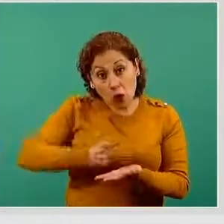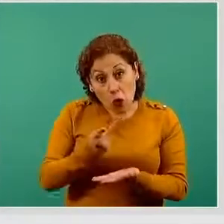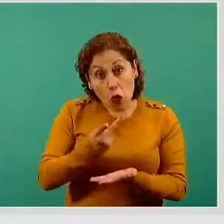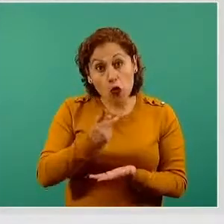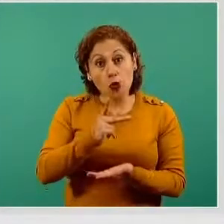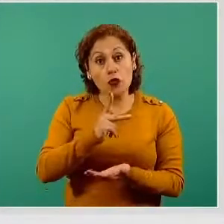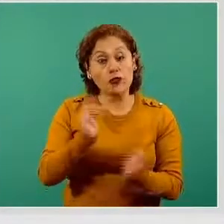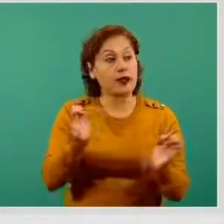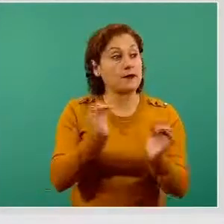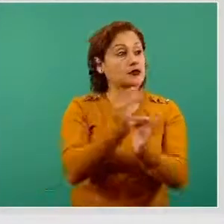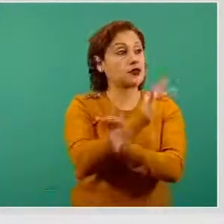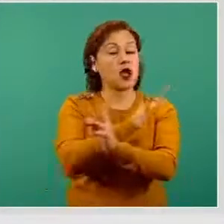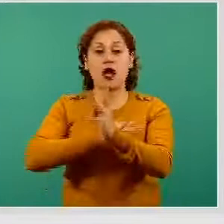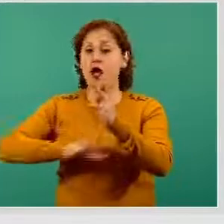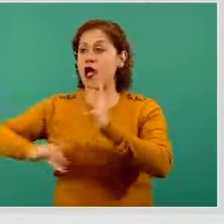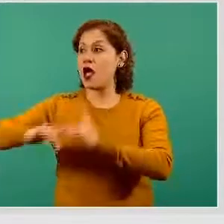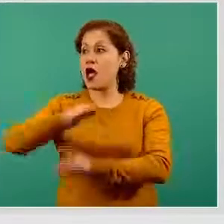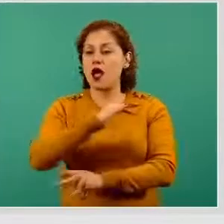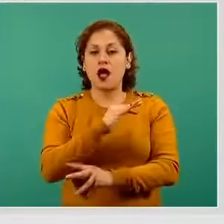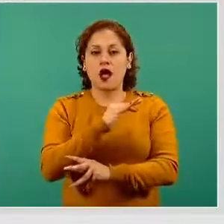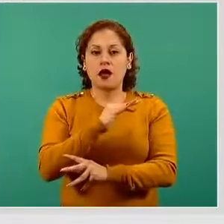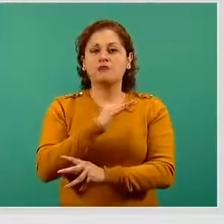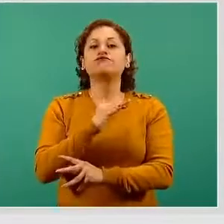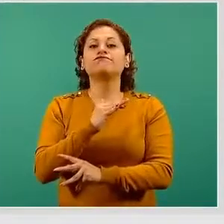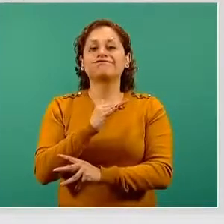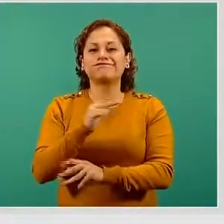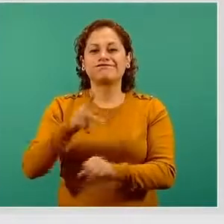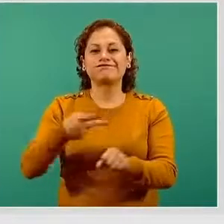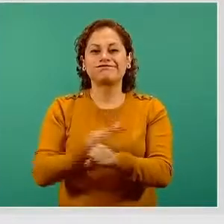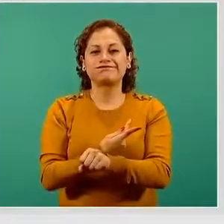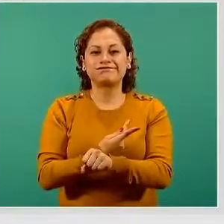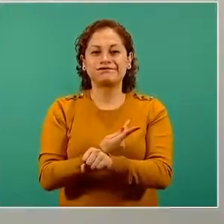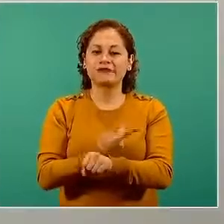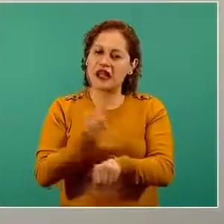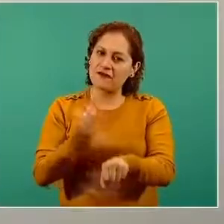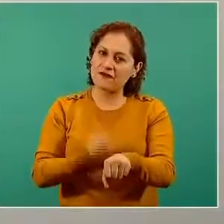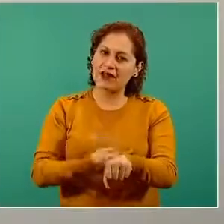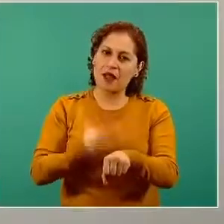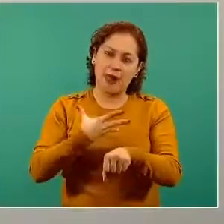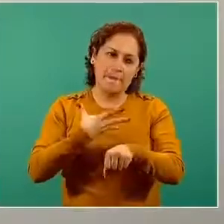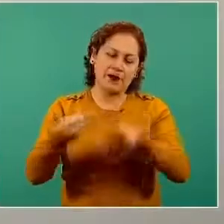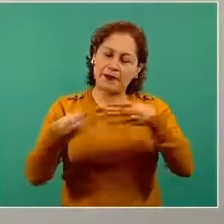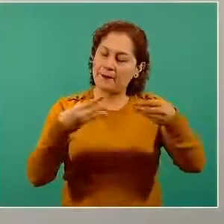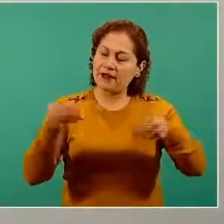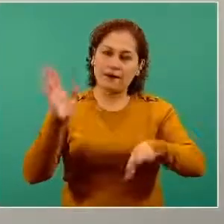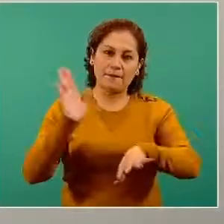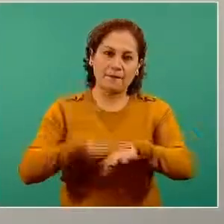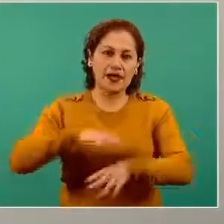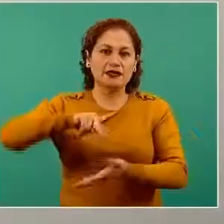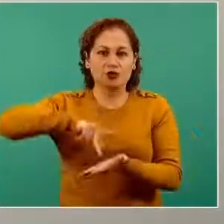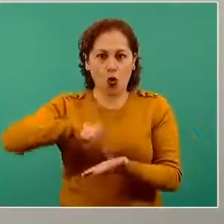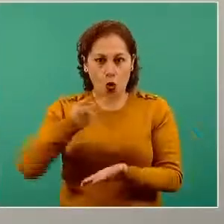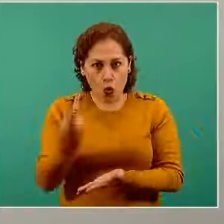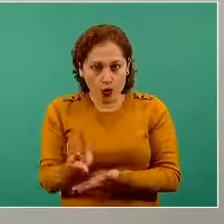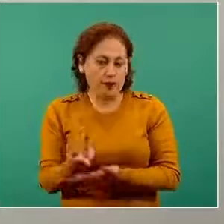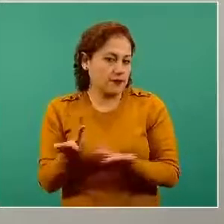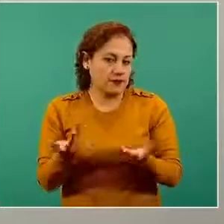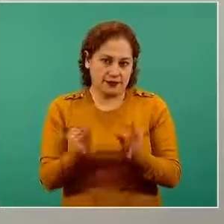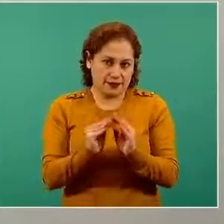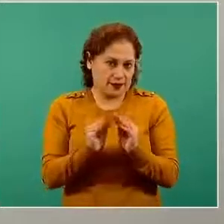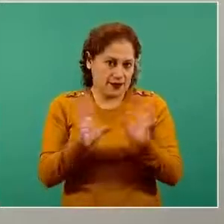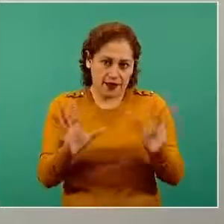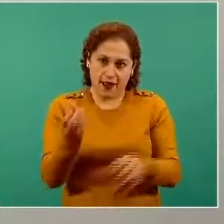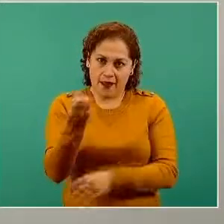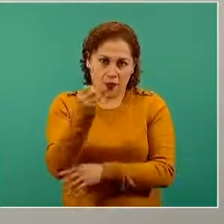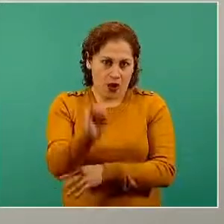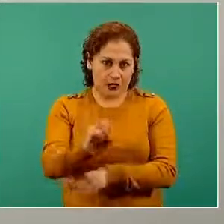personas se incrementa, entonces inmediatamente y de manera directa vamos a tener un incremento de contagios y